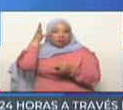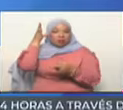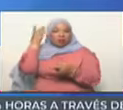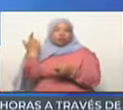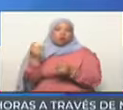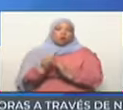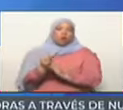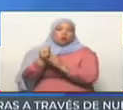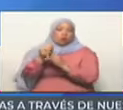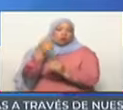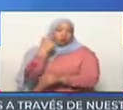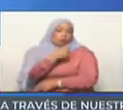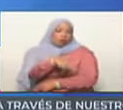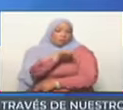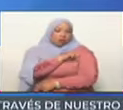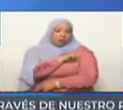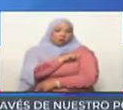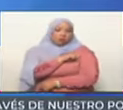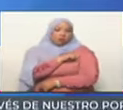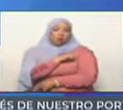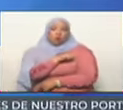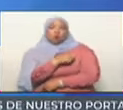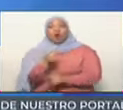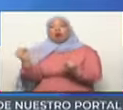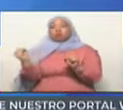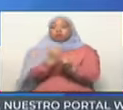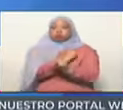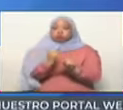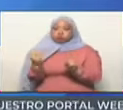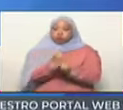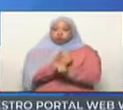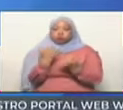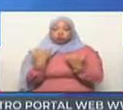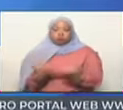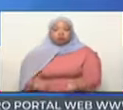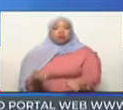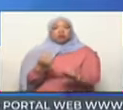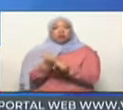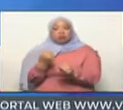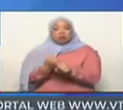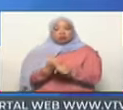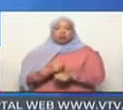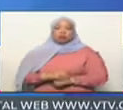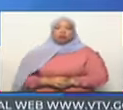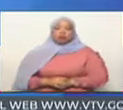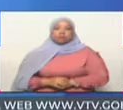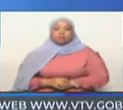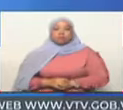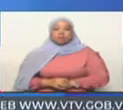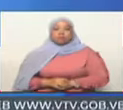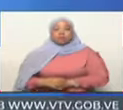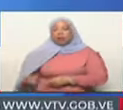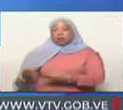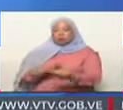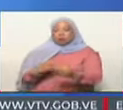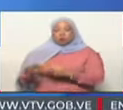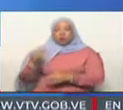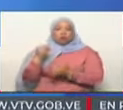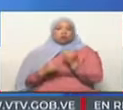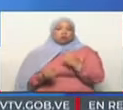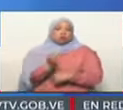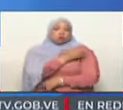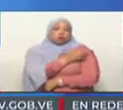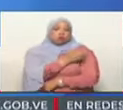herederos de la colonia, y como herederos de la colonia son directamente vinculados a la ultraderecha. Entonces